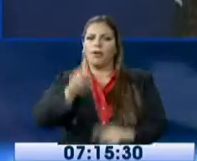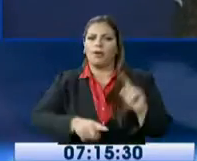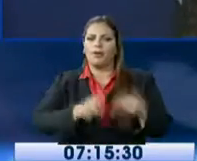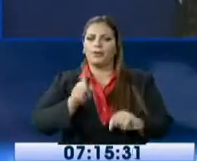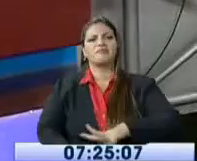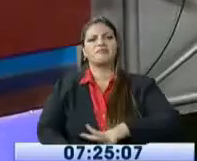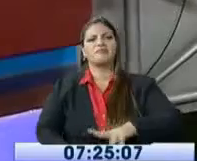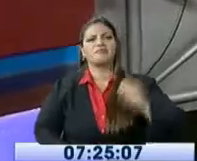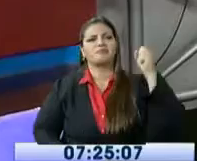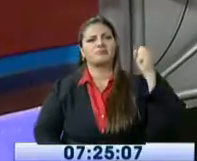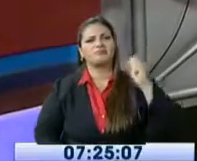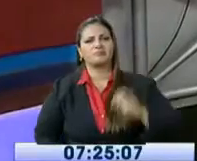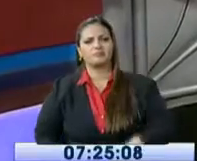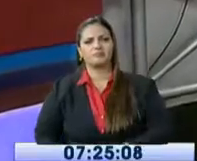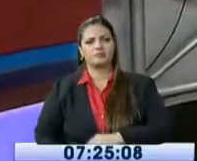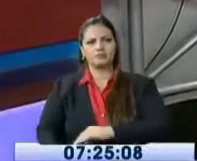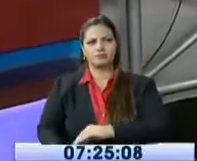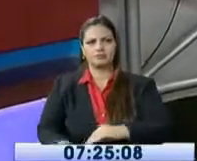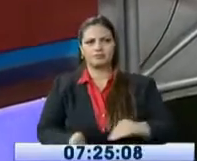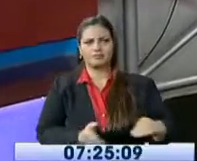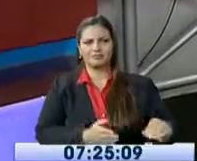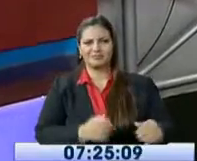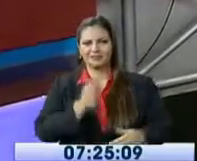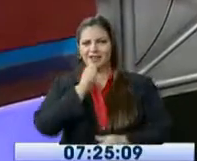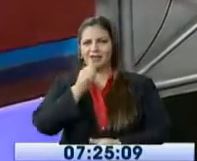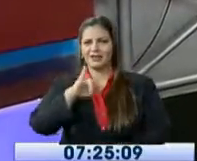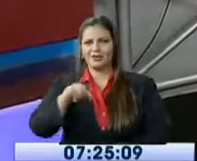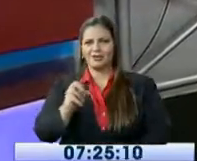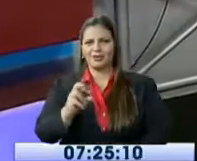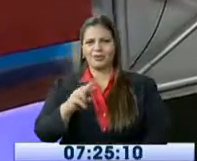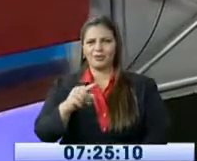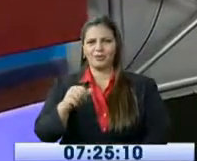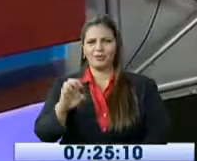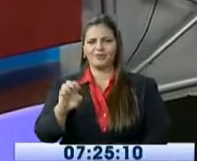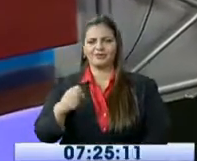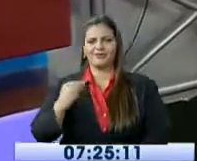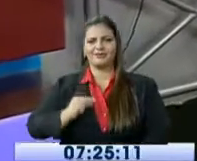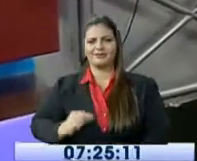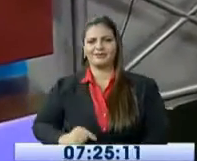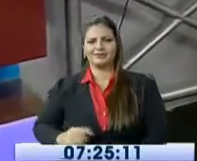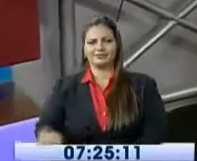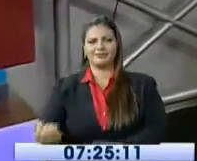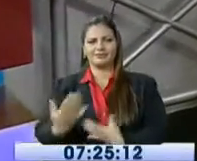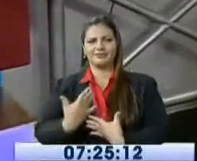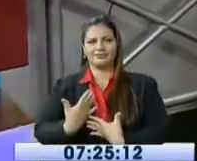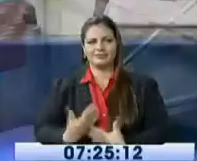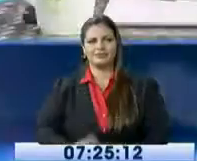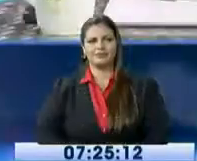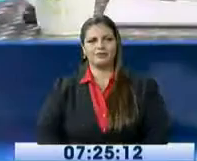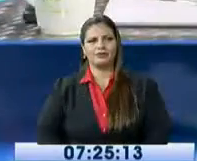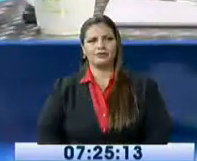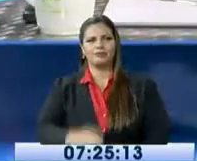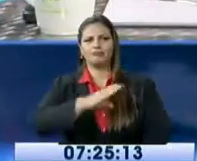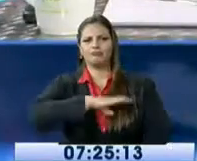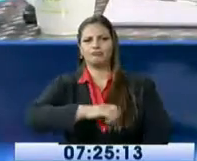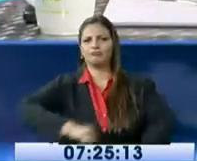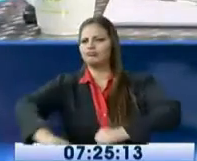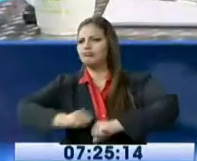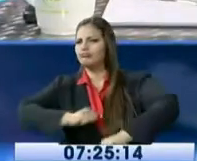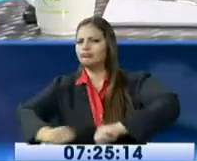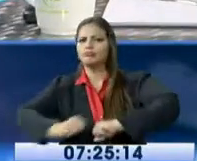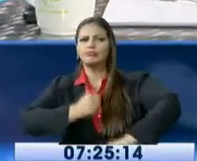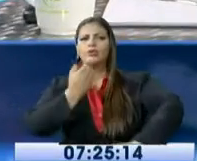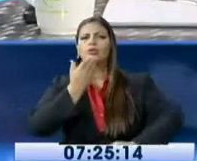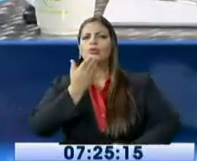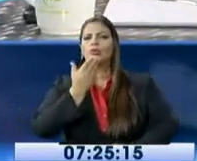volveremos a hablar contigo. Al sitio en el que se encuentra Jorge Salazar para que nos siga detallando la información de ese control, ese operativo de control que está